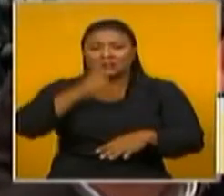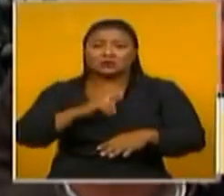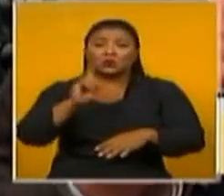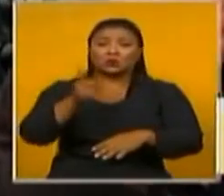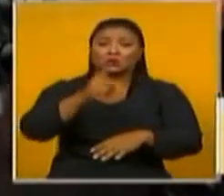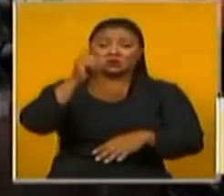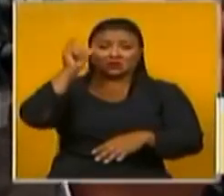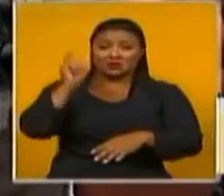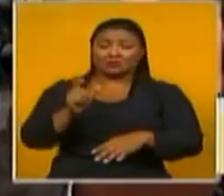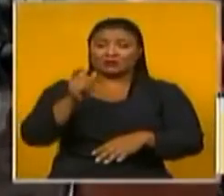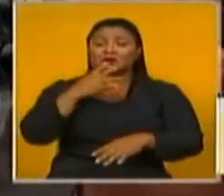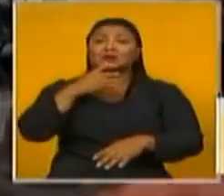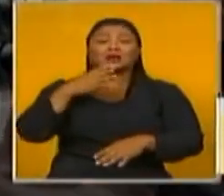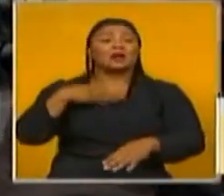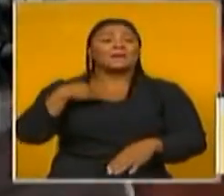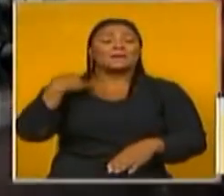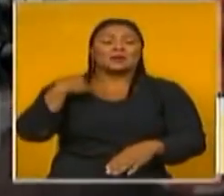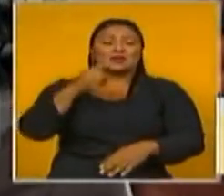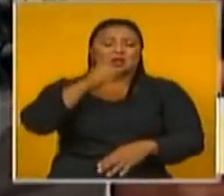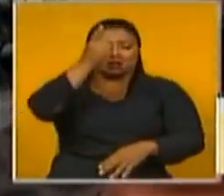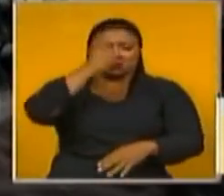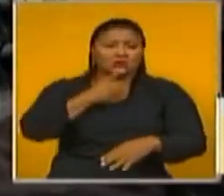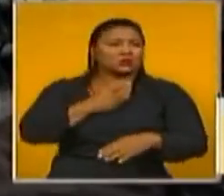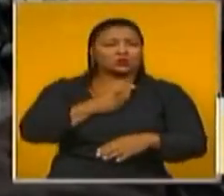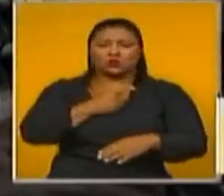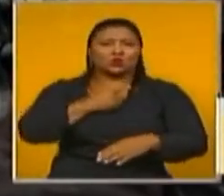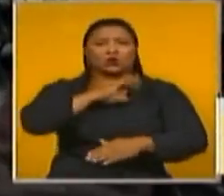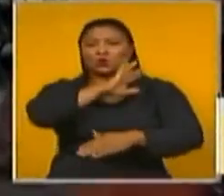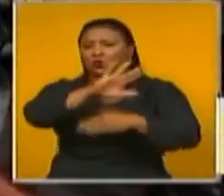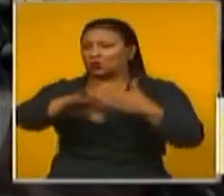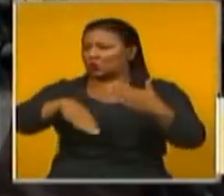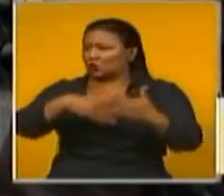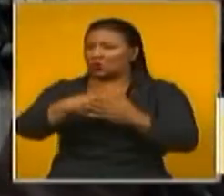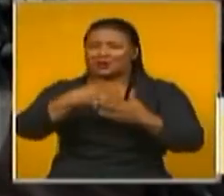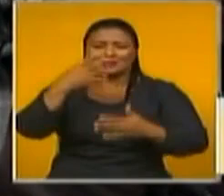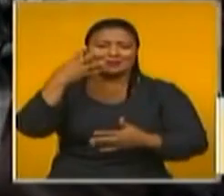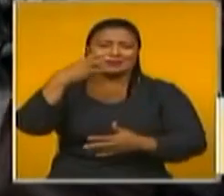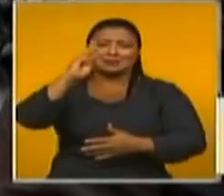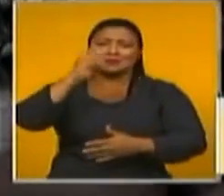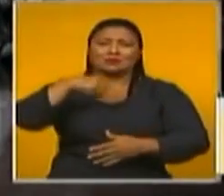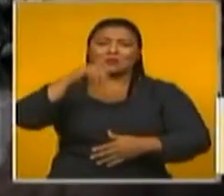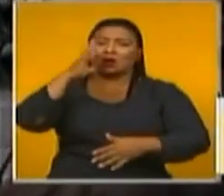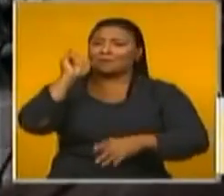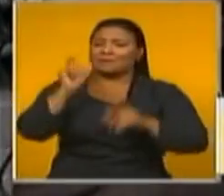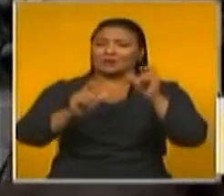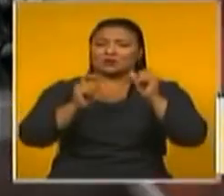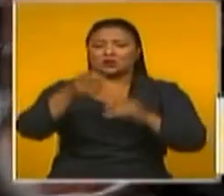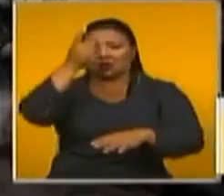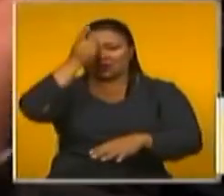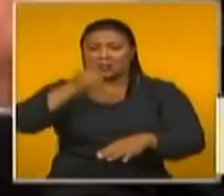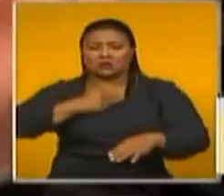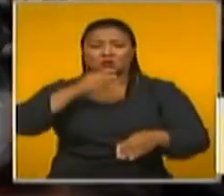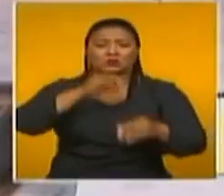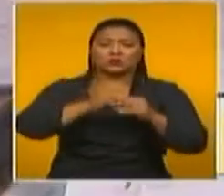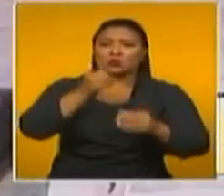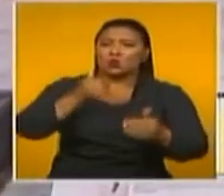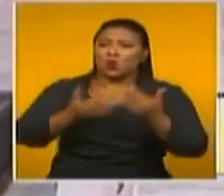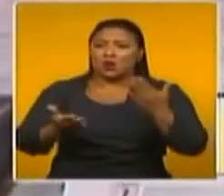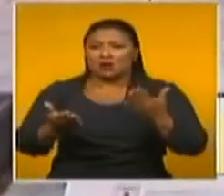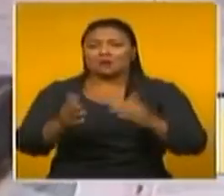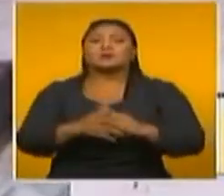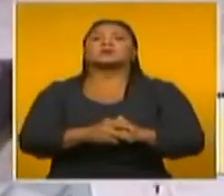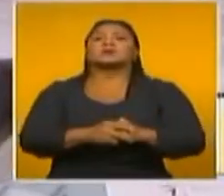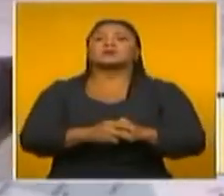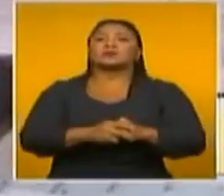sola persona el destino de los ecuatorianos, sino que decidamos los 16 millones si queremos este destino o este destino.